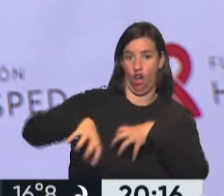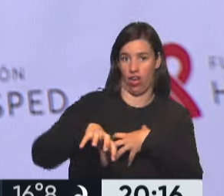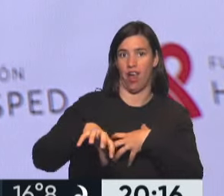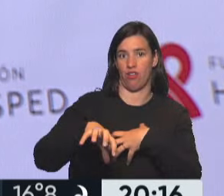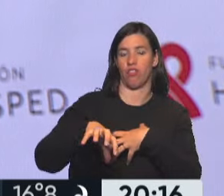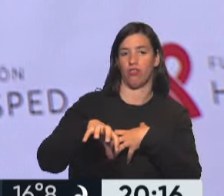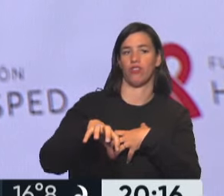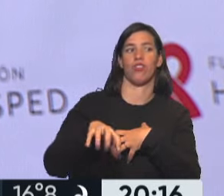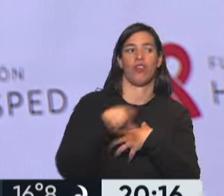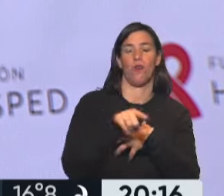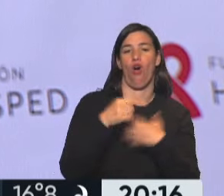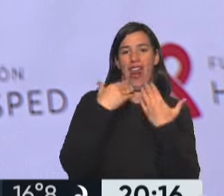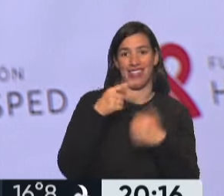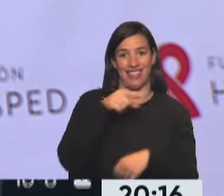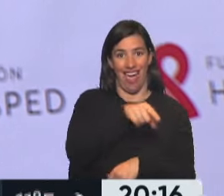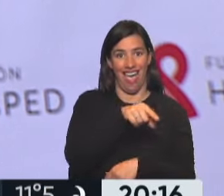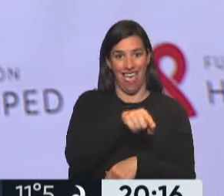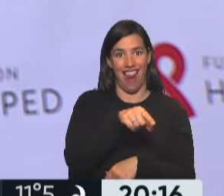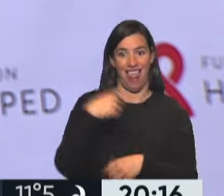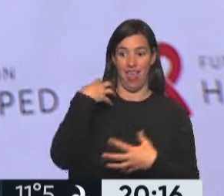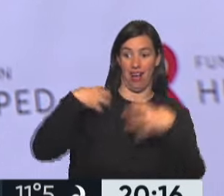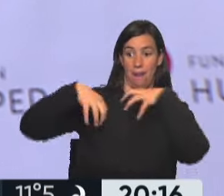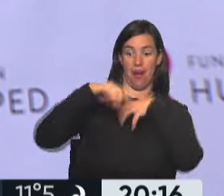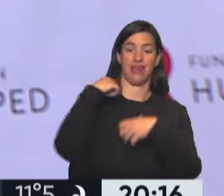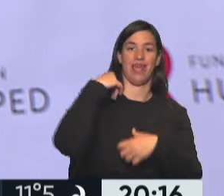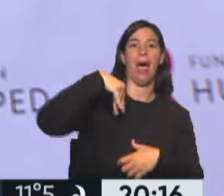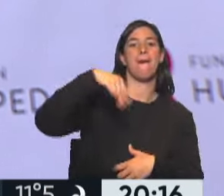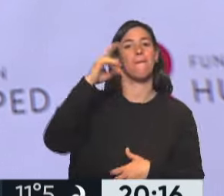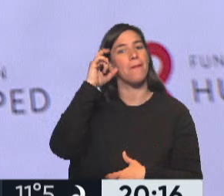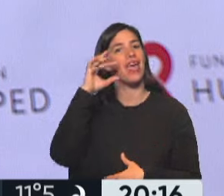lo cual, al serle reemplazada su médula, pudo